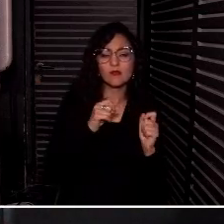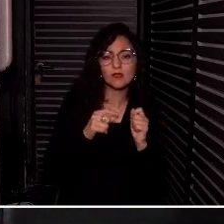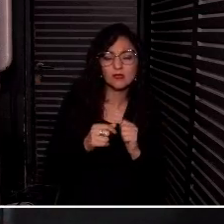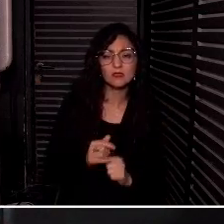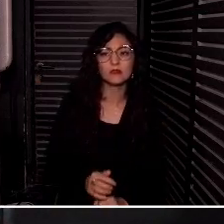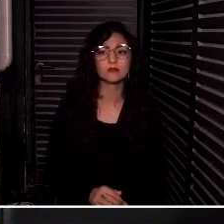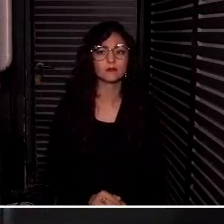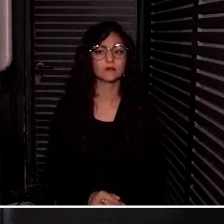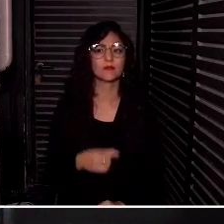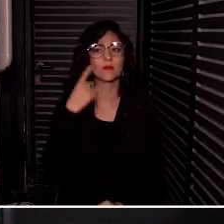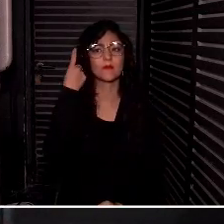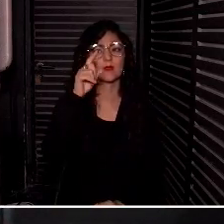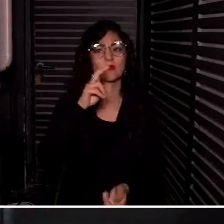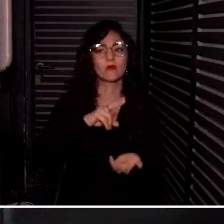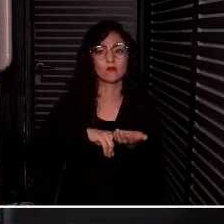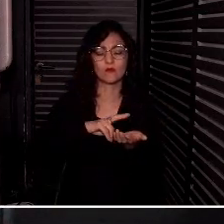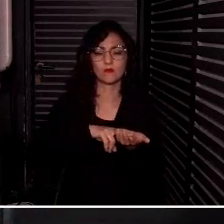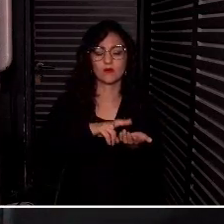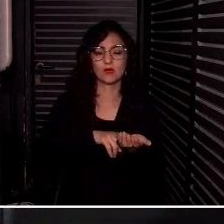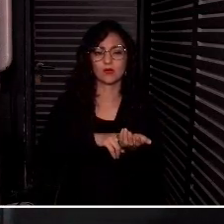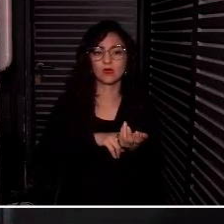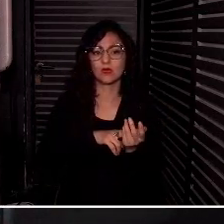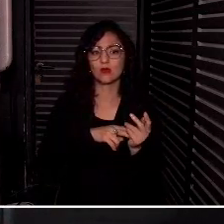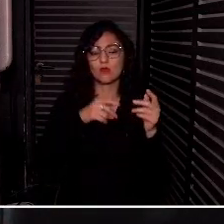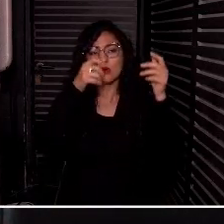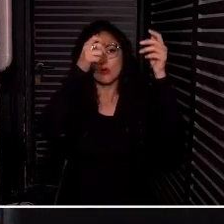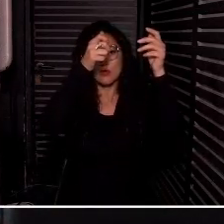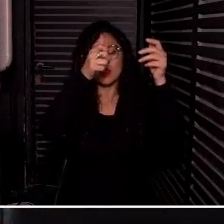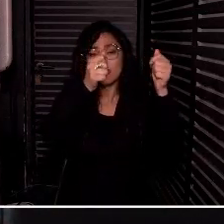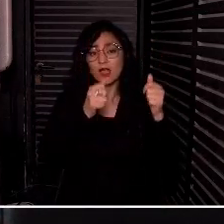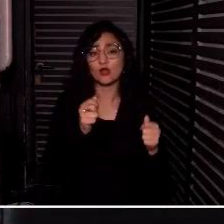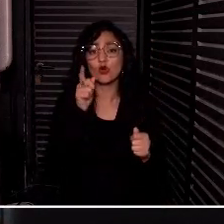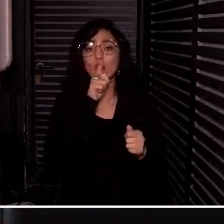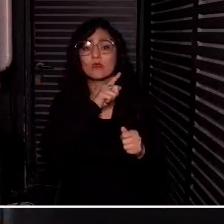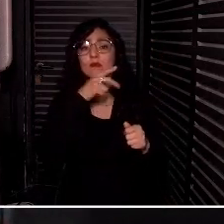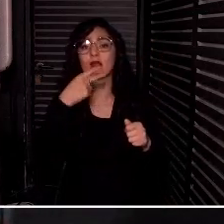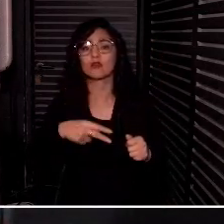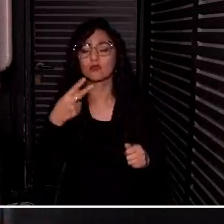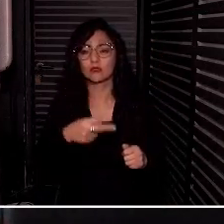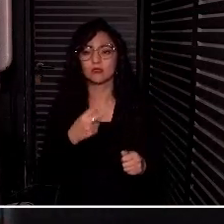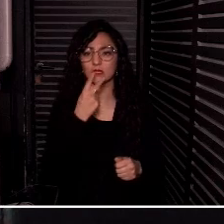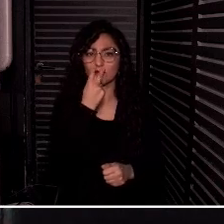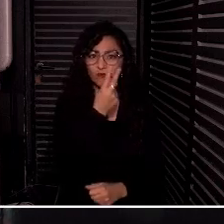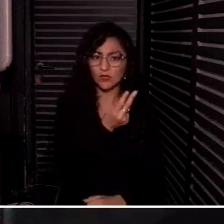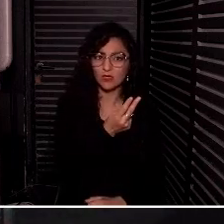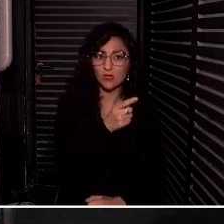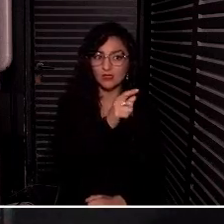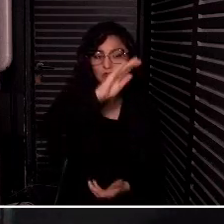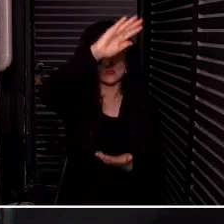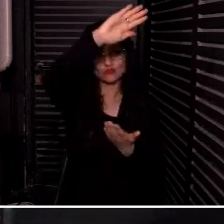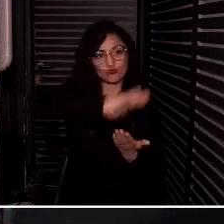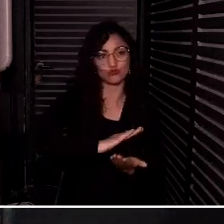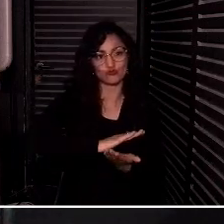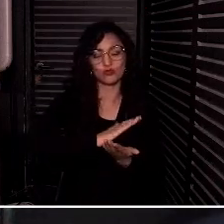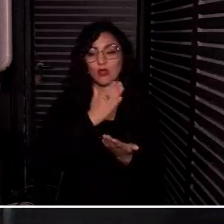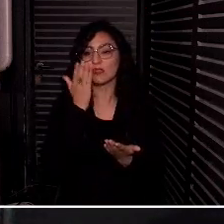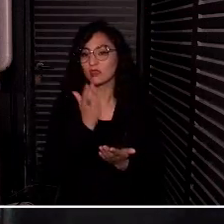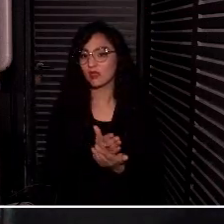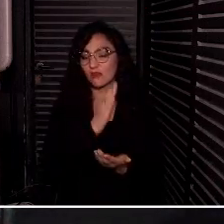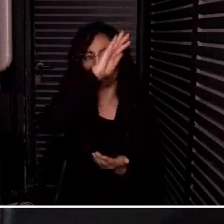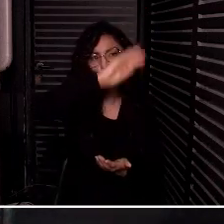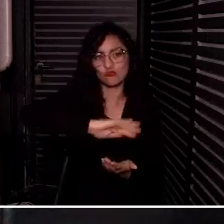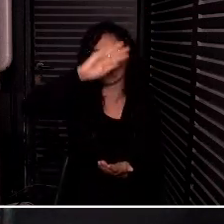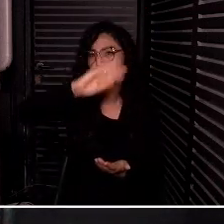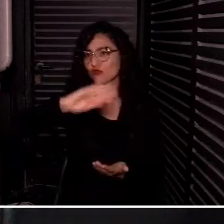pero claro últimas noticias claro uno dirá el tema de Lu mill había sido la portada de todos los medios de comunicación